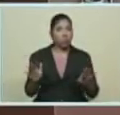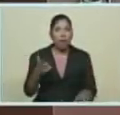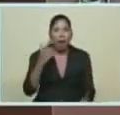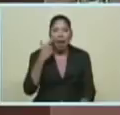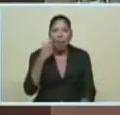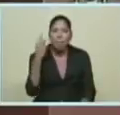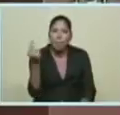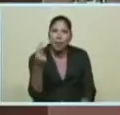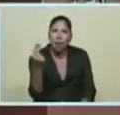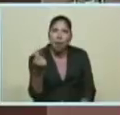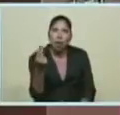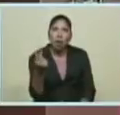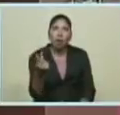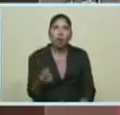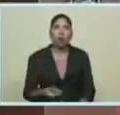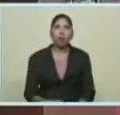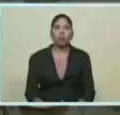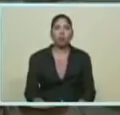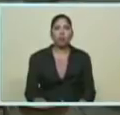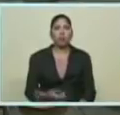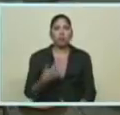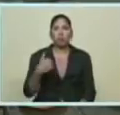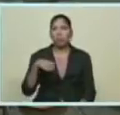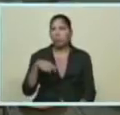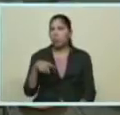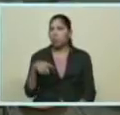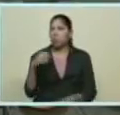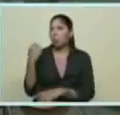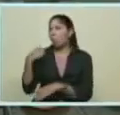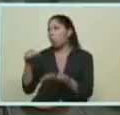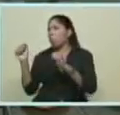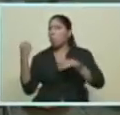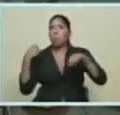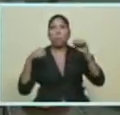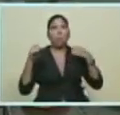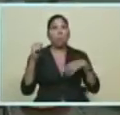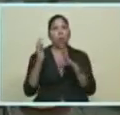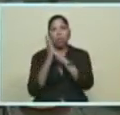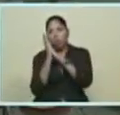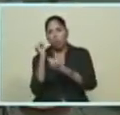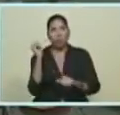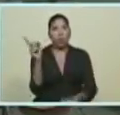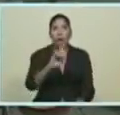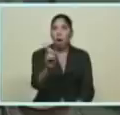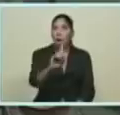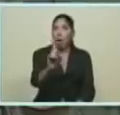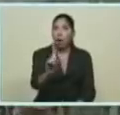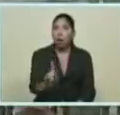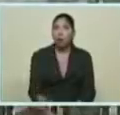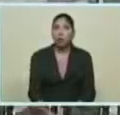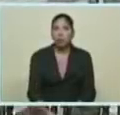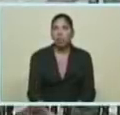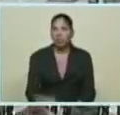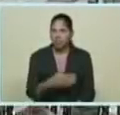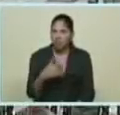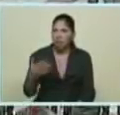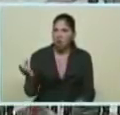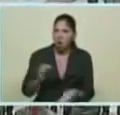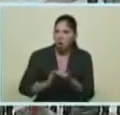¡Alerta! No podemos bajar la guardia. El que pretenda reeditar la guarimba